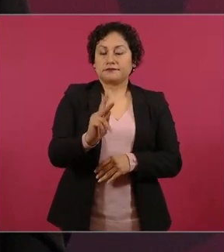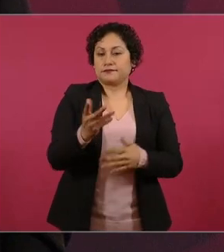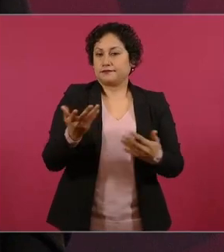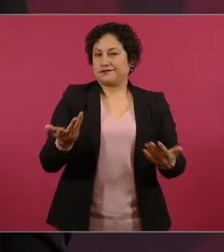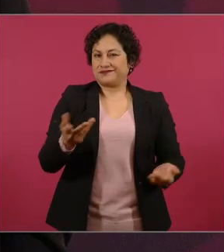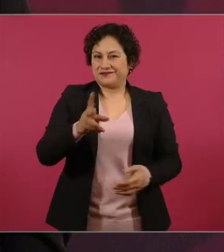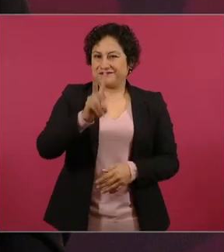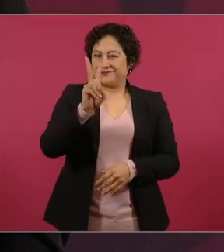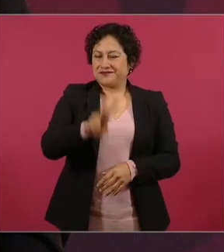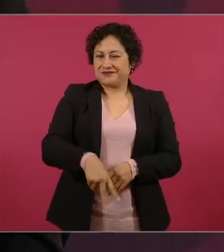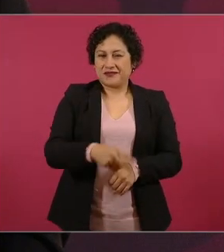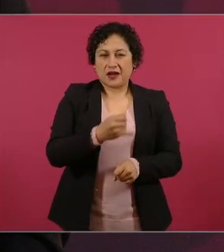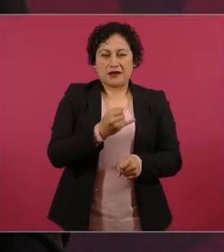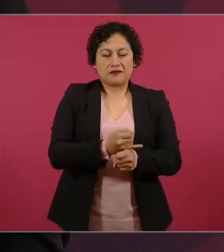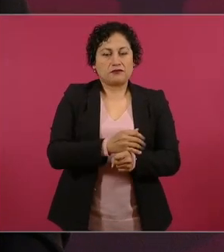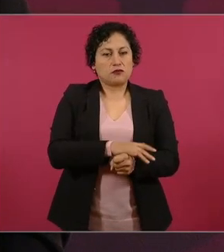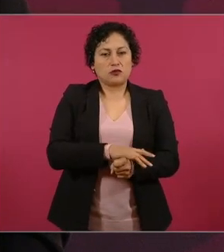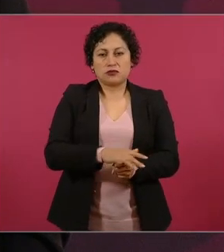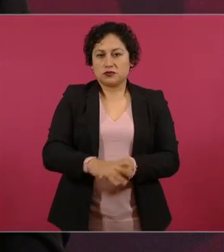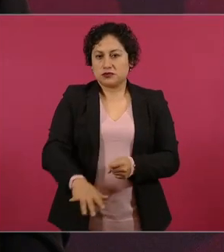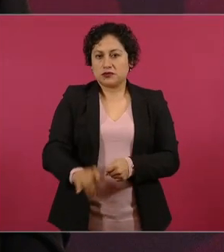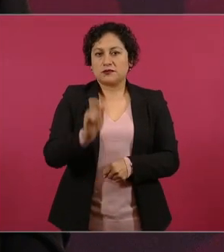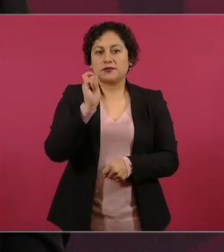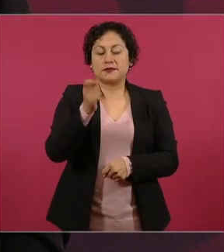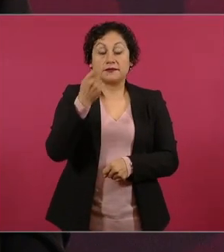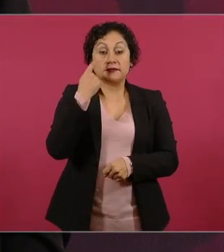haya menos homicidios